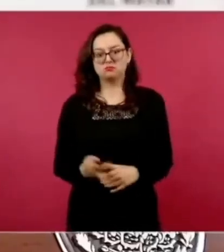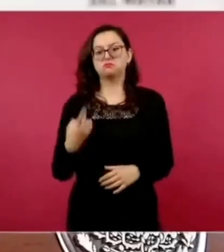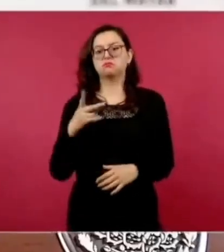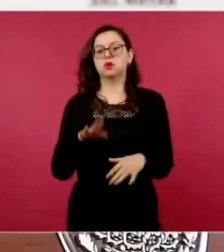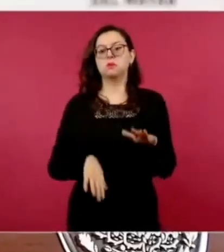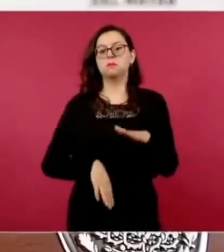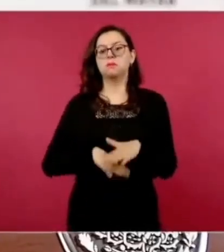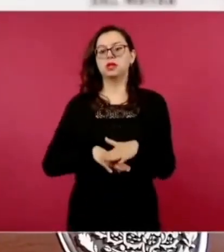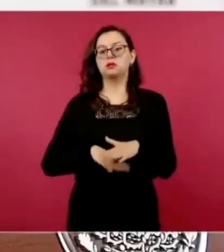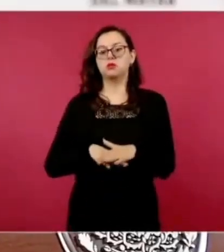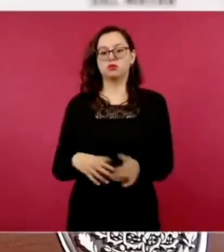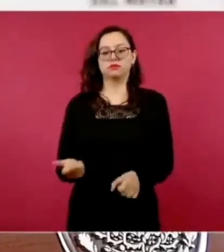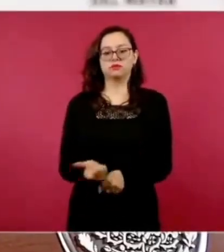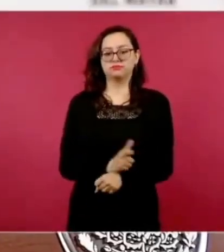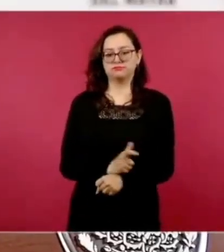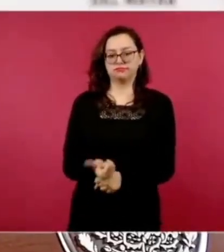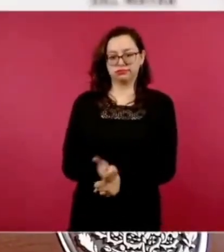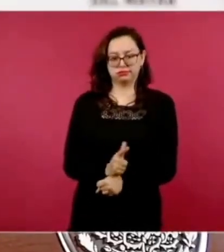licenciatura.